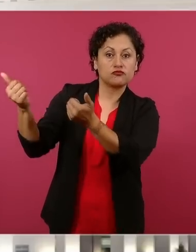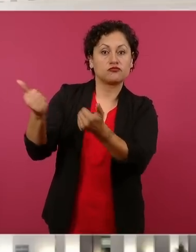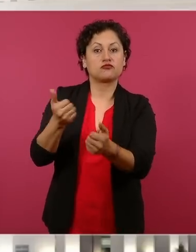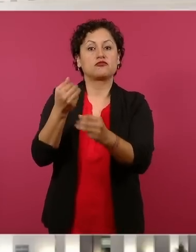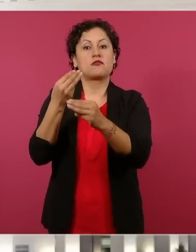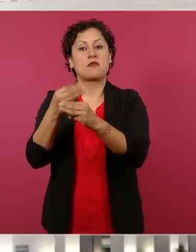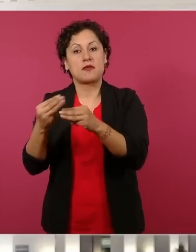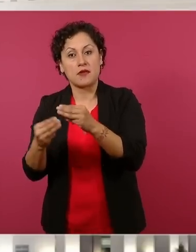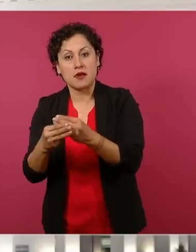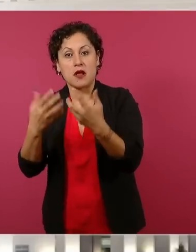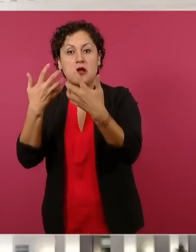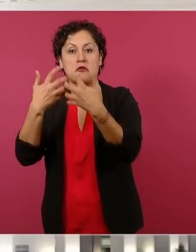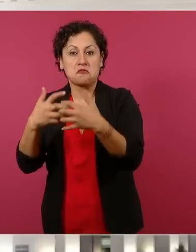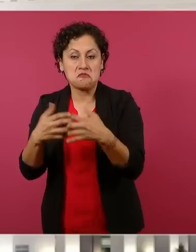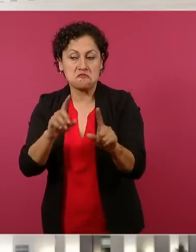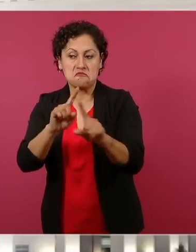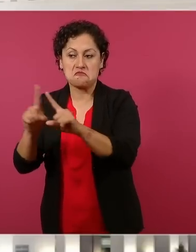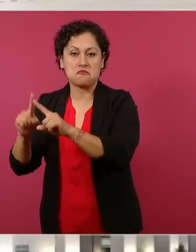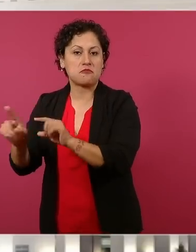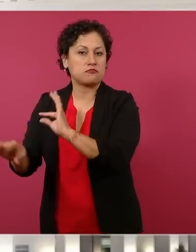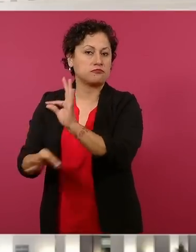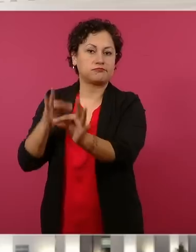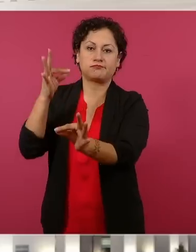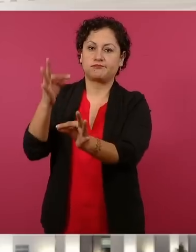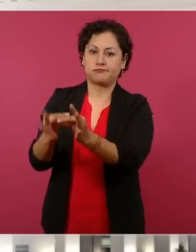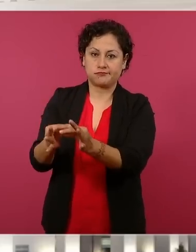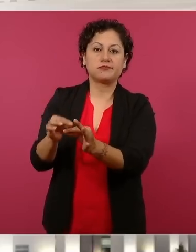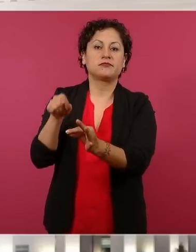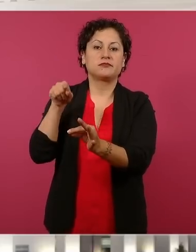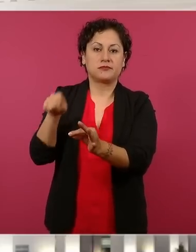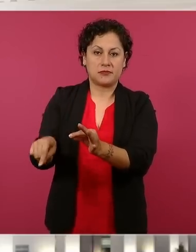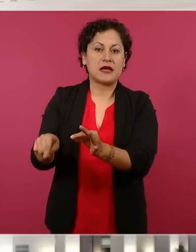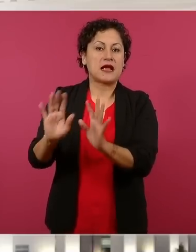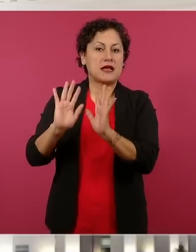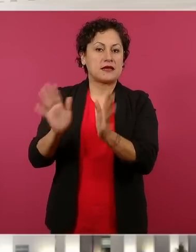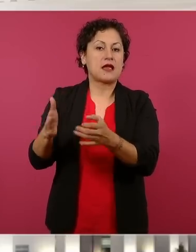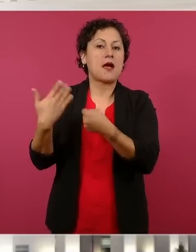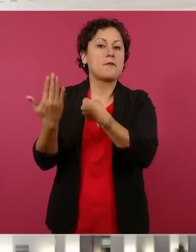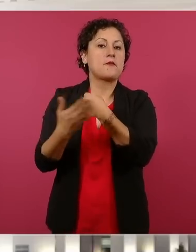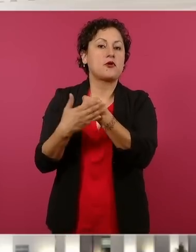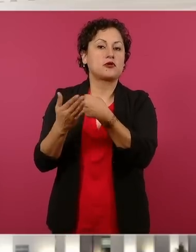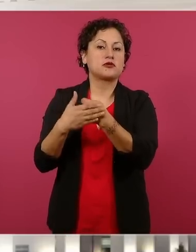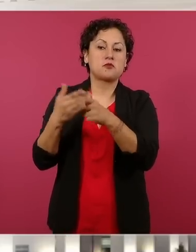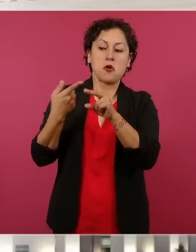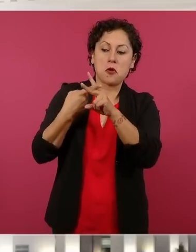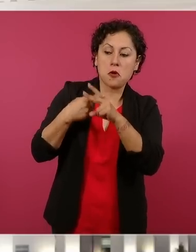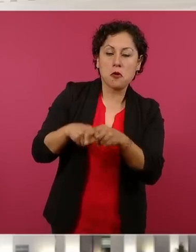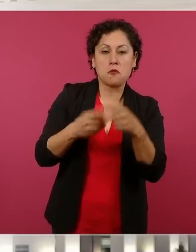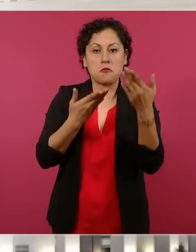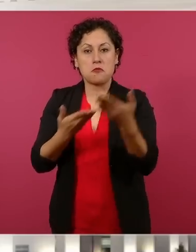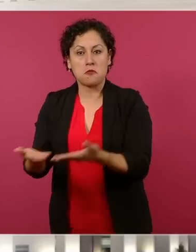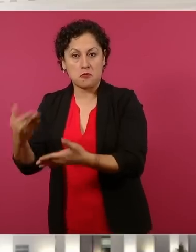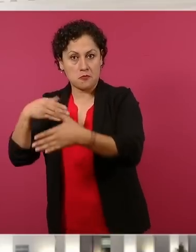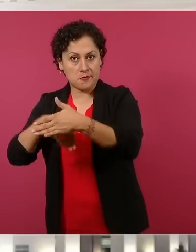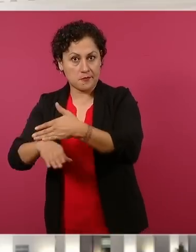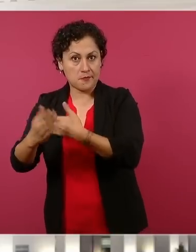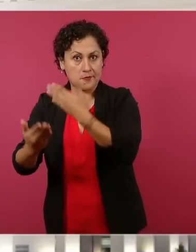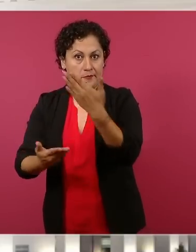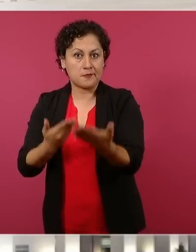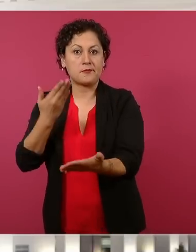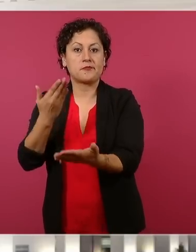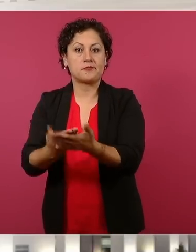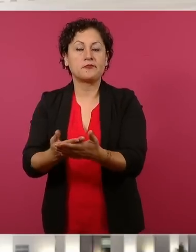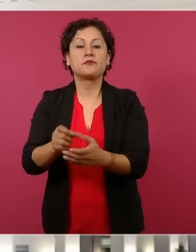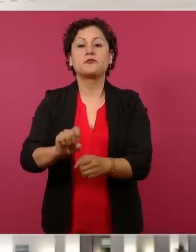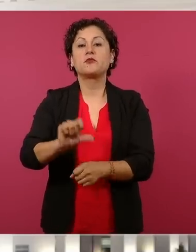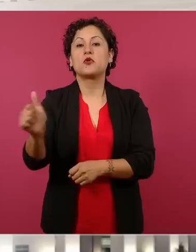y estamos próximos a hacer la migración y la puesta en marcha de este hospital. Adicionalmente se puso en operación el Hospital